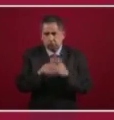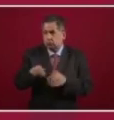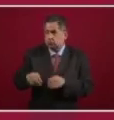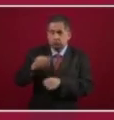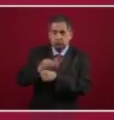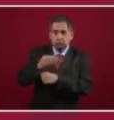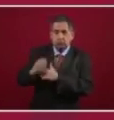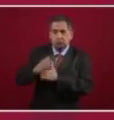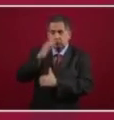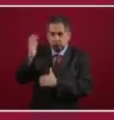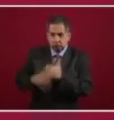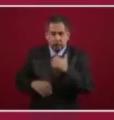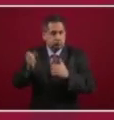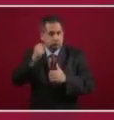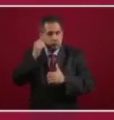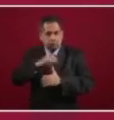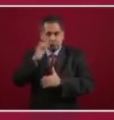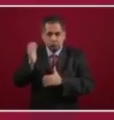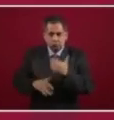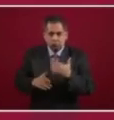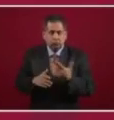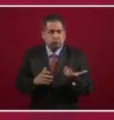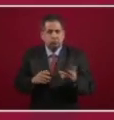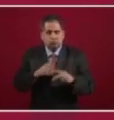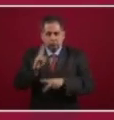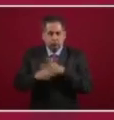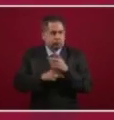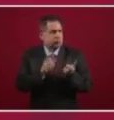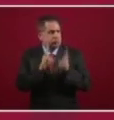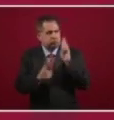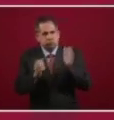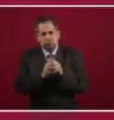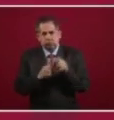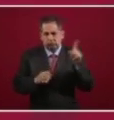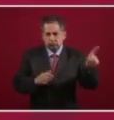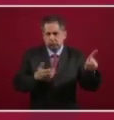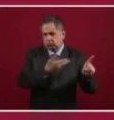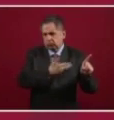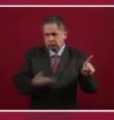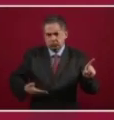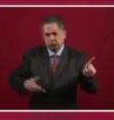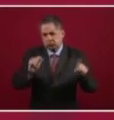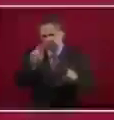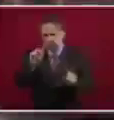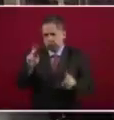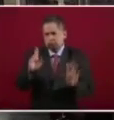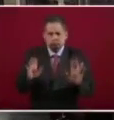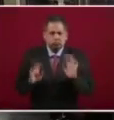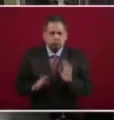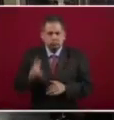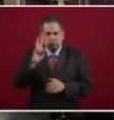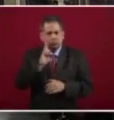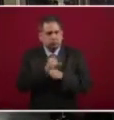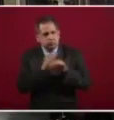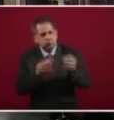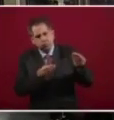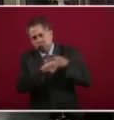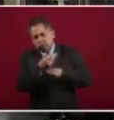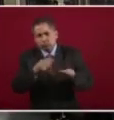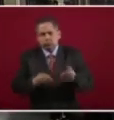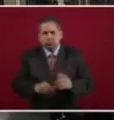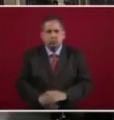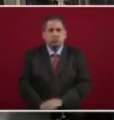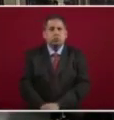terminando la conferencia voy a comunicarme con el presidente Trump. Para informarle.